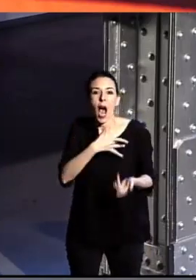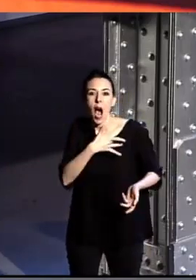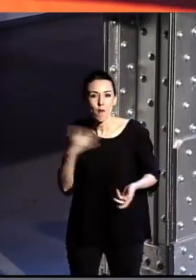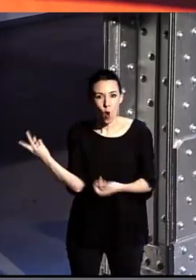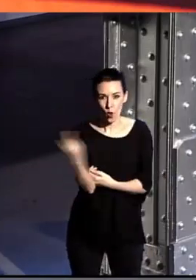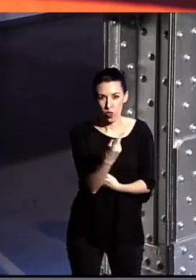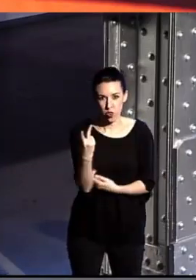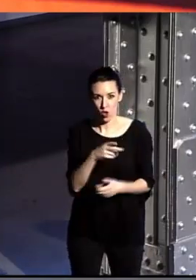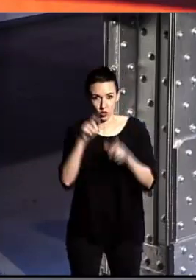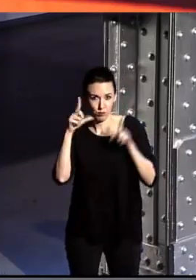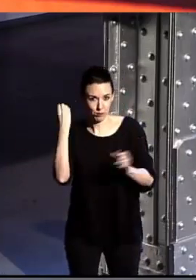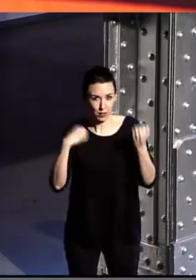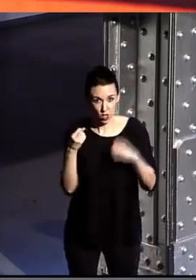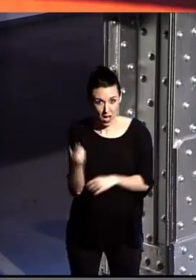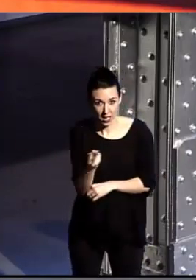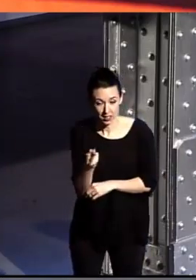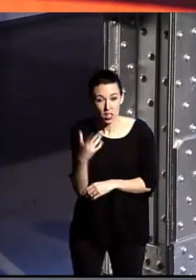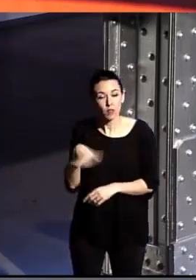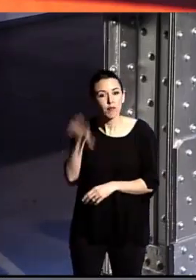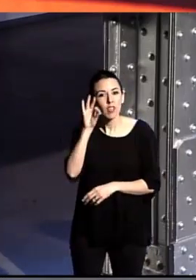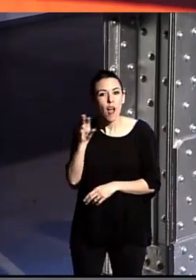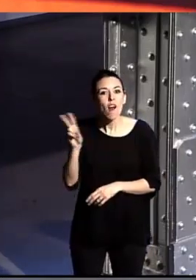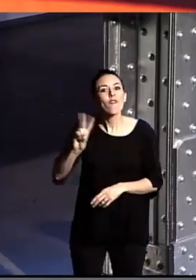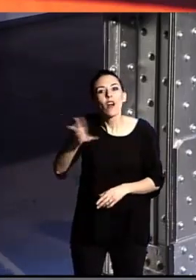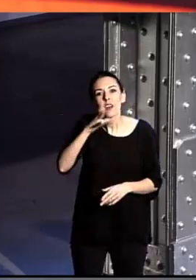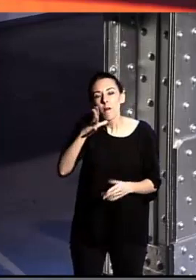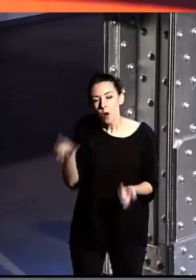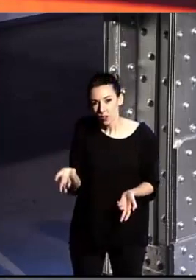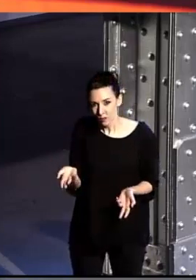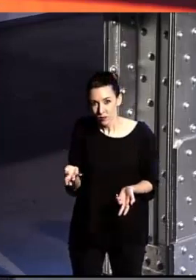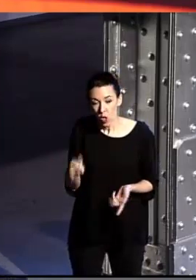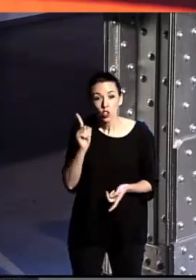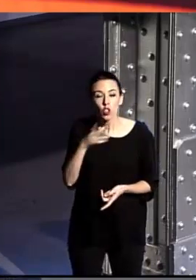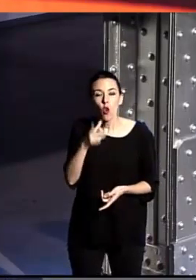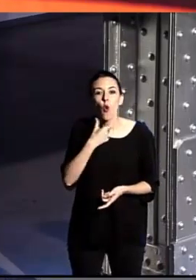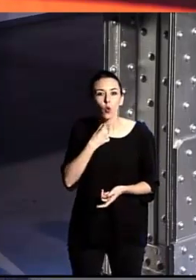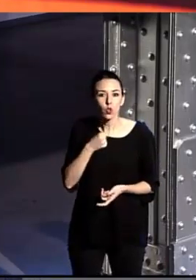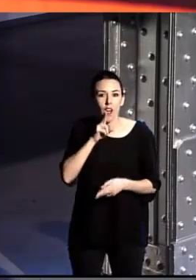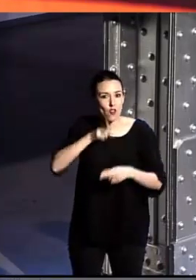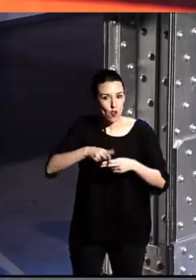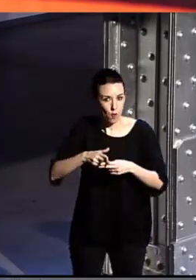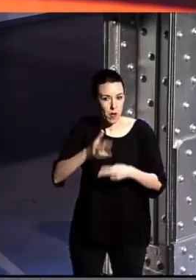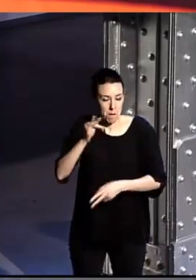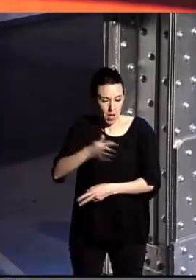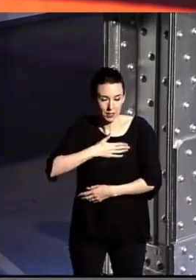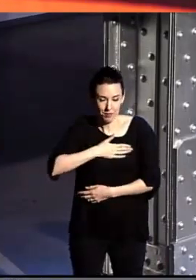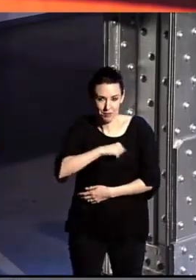¿no? Entonces, pero yo elegí a Verne no solo porque me gusta mucho su nombre y por mi